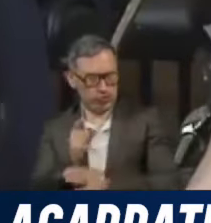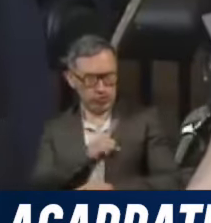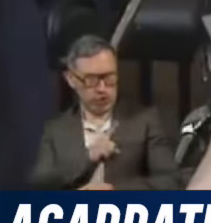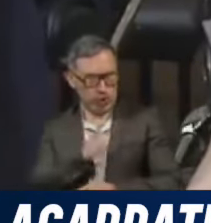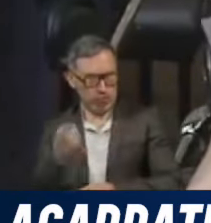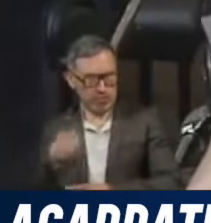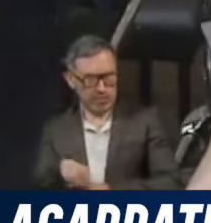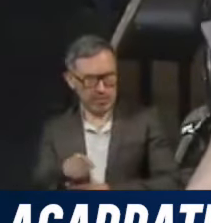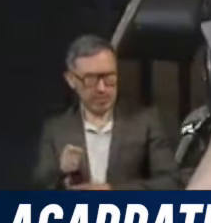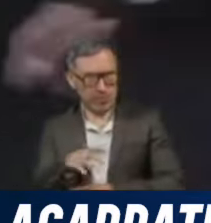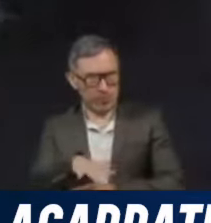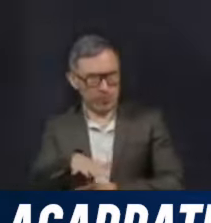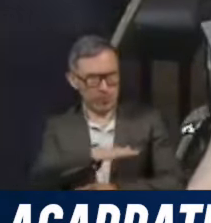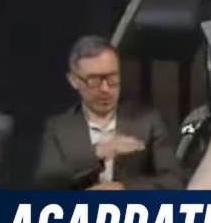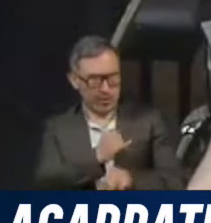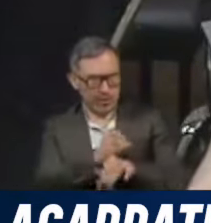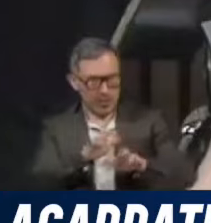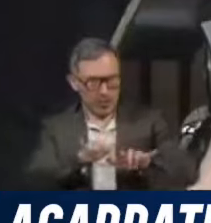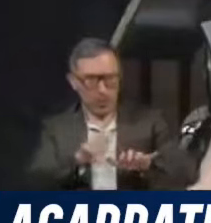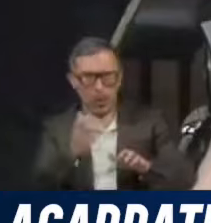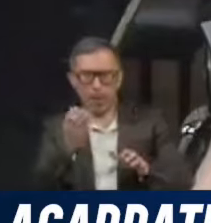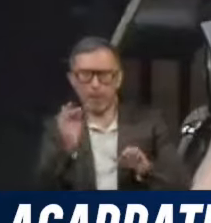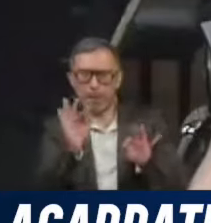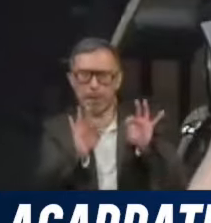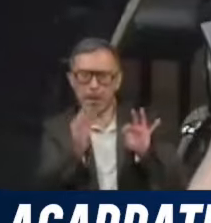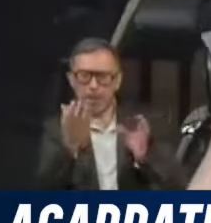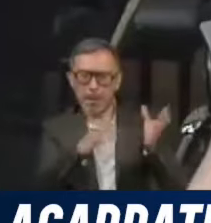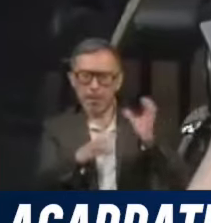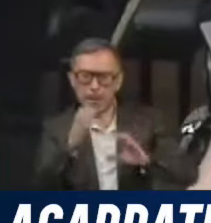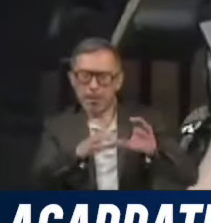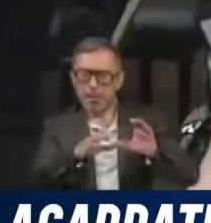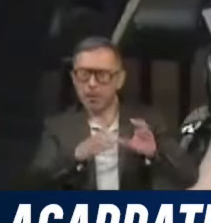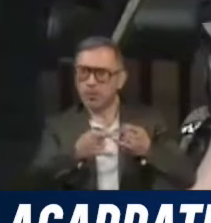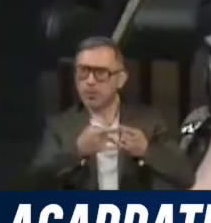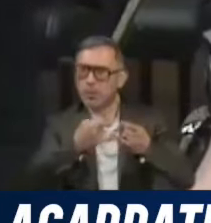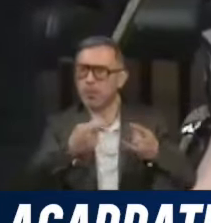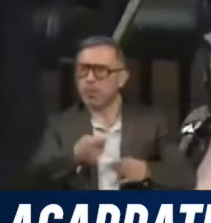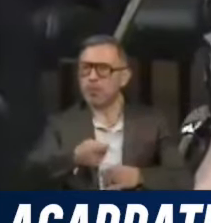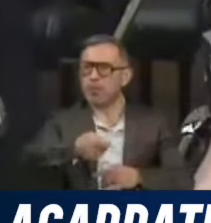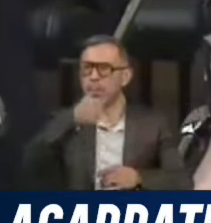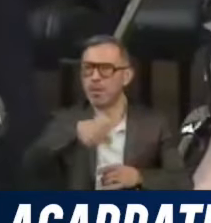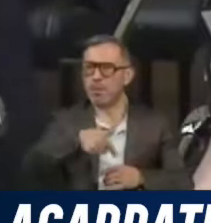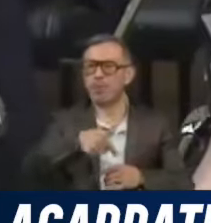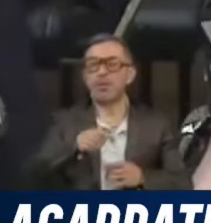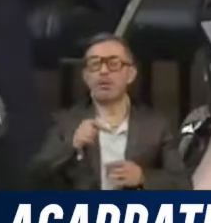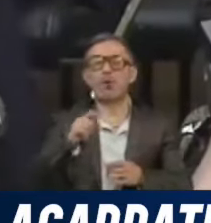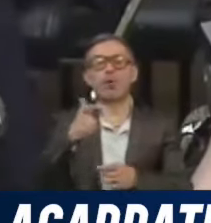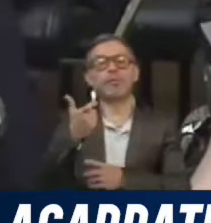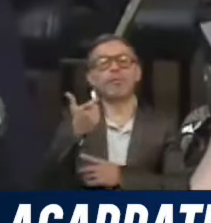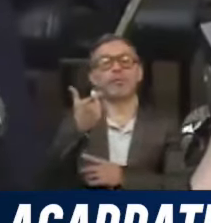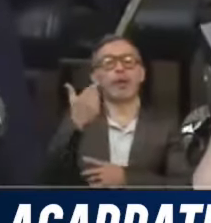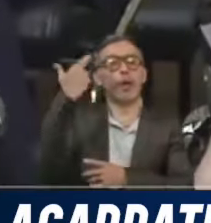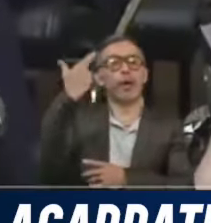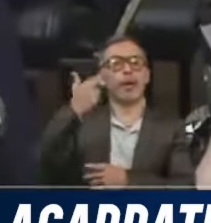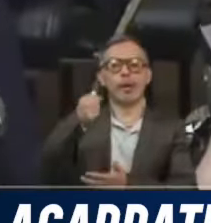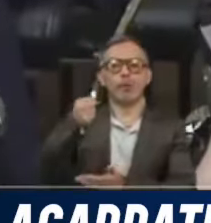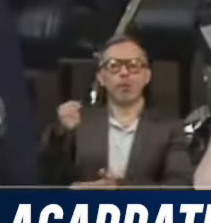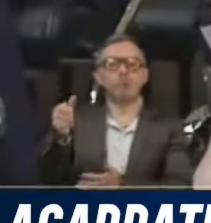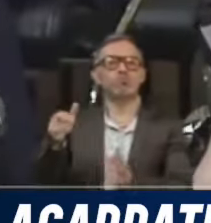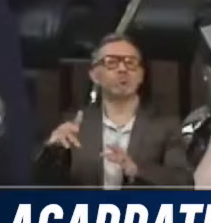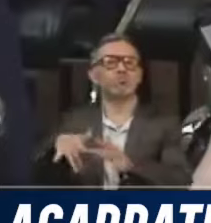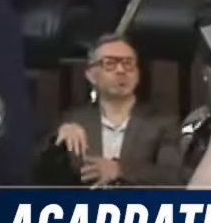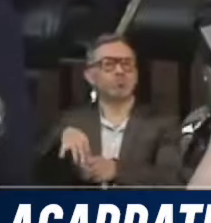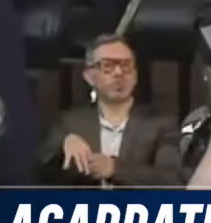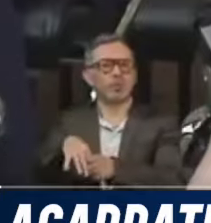genera un caldo de cultivo sin precedentes para que las elecciones se decidan por El poder del dinero El poder del